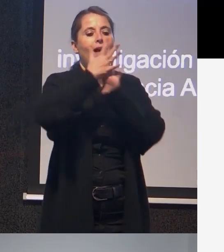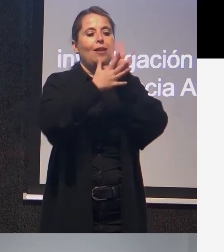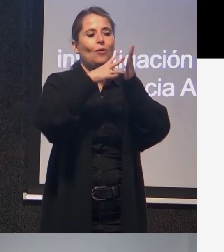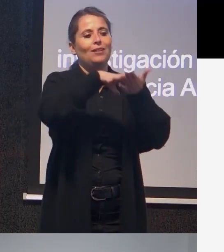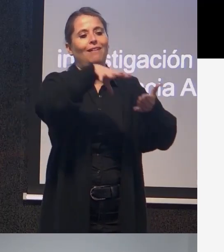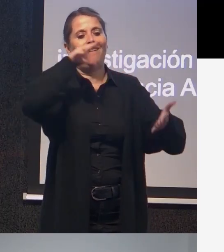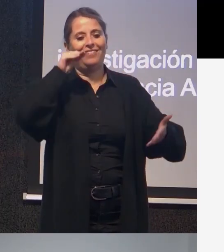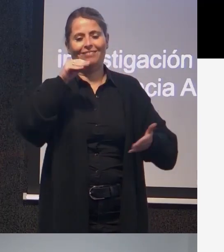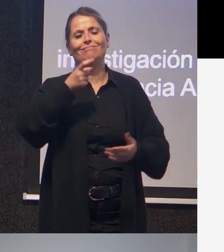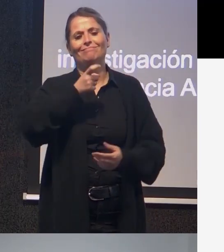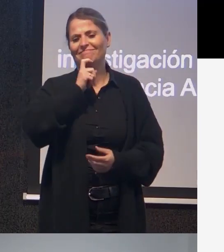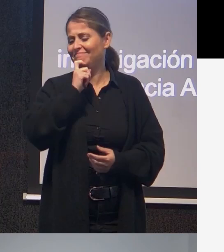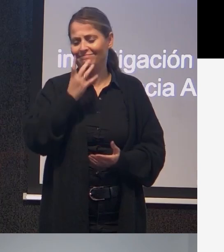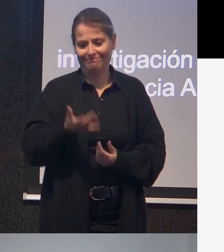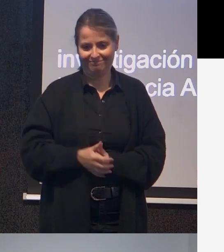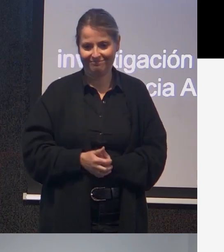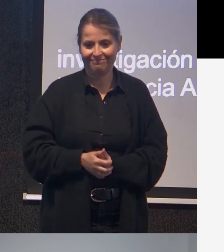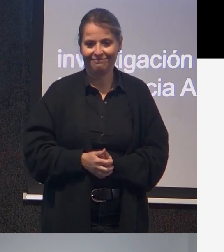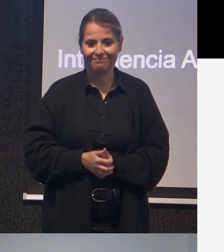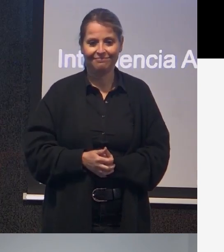lengua de signos.